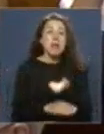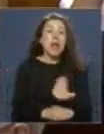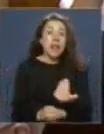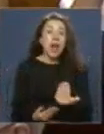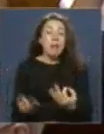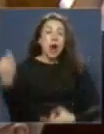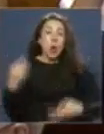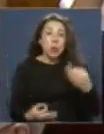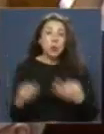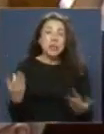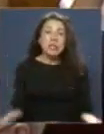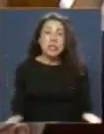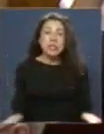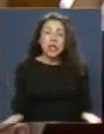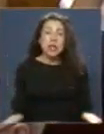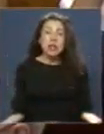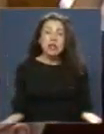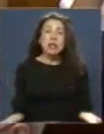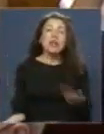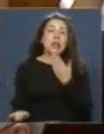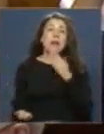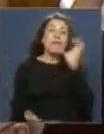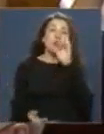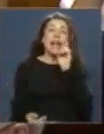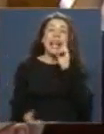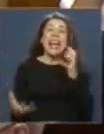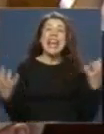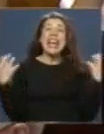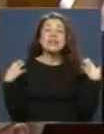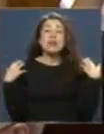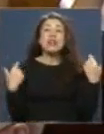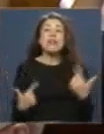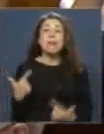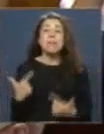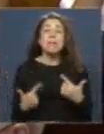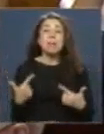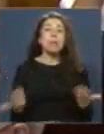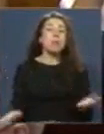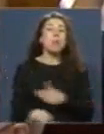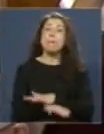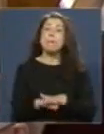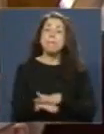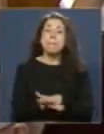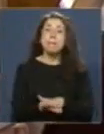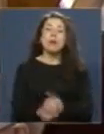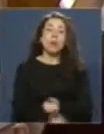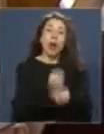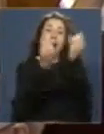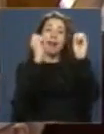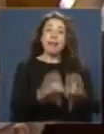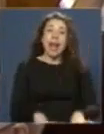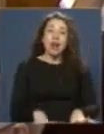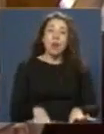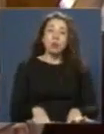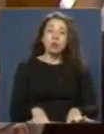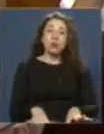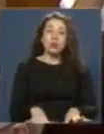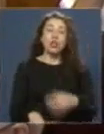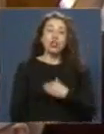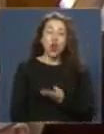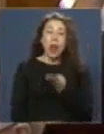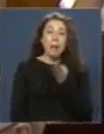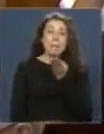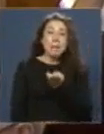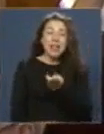y demandan actos de responsabilidad política, como por ejemplo la renuncia. A través suyo se lo